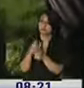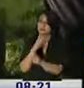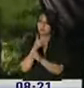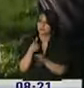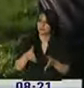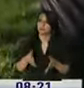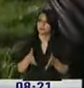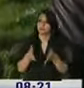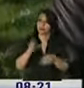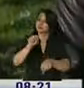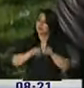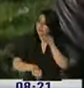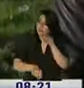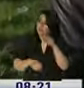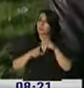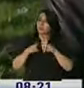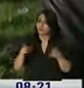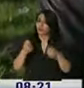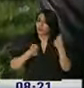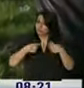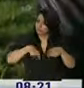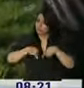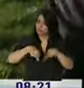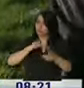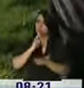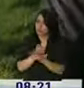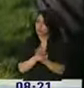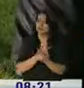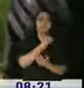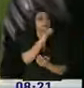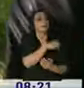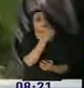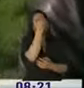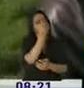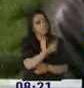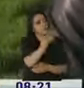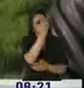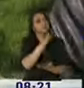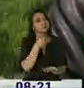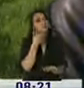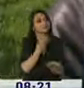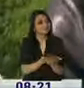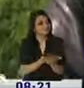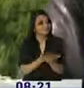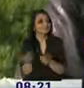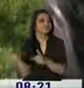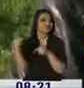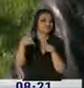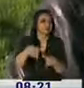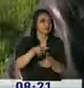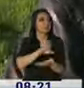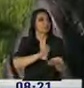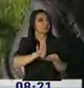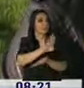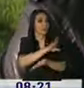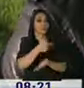mal estado y es muy transitada. Buenos días, señorita. Gracias por estar en este barrio. Lo que le solicitamos al señor alcalde,